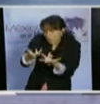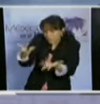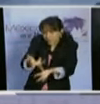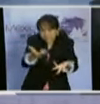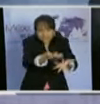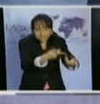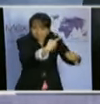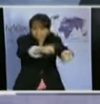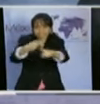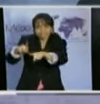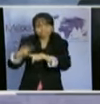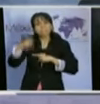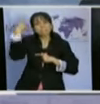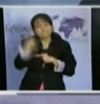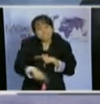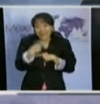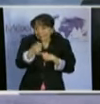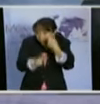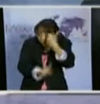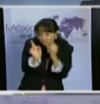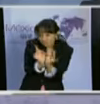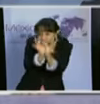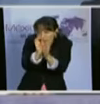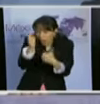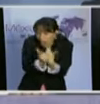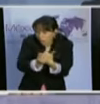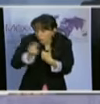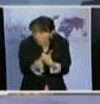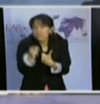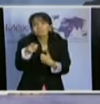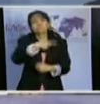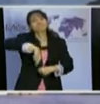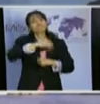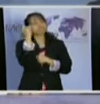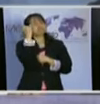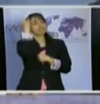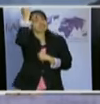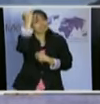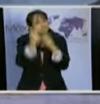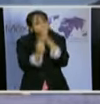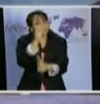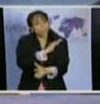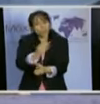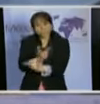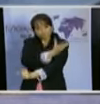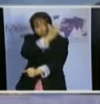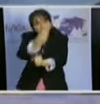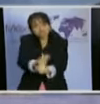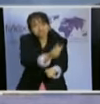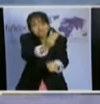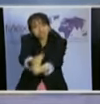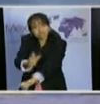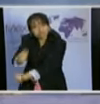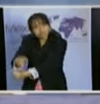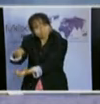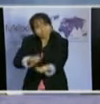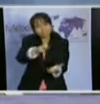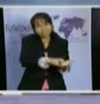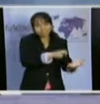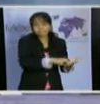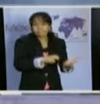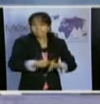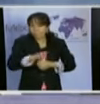a los contextos específicos y a las necesidades y aspiraciones de los sujetos sociales que